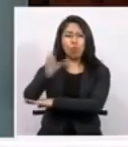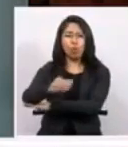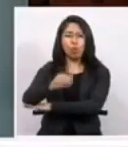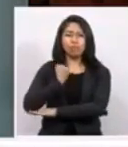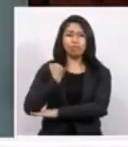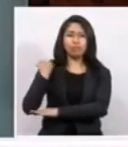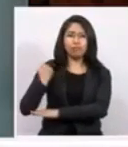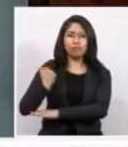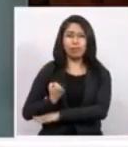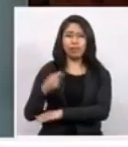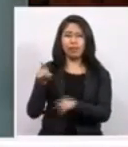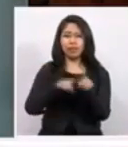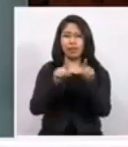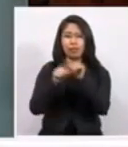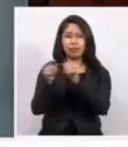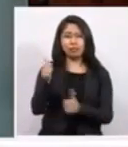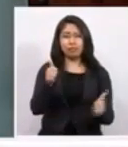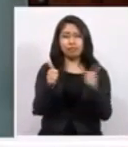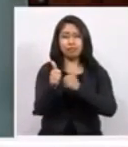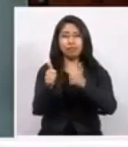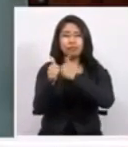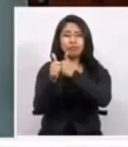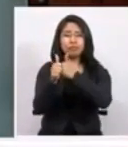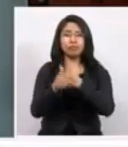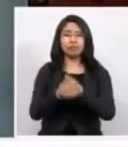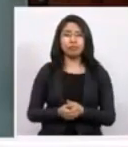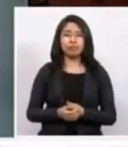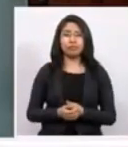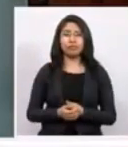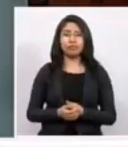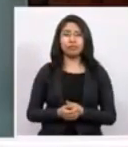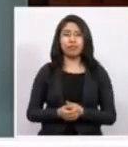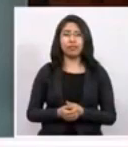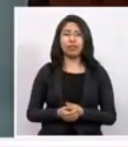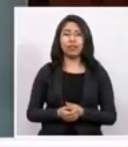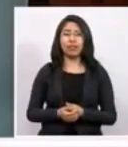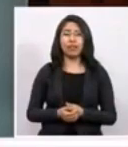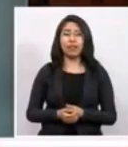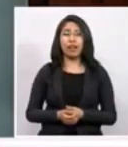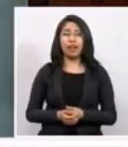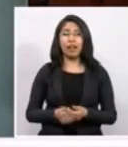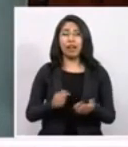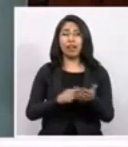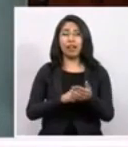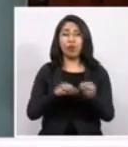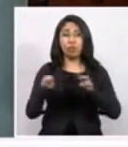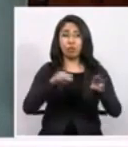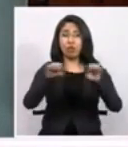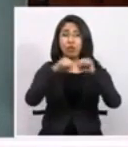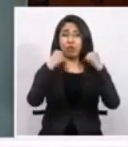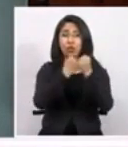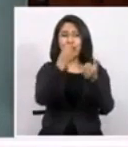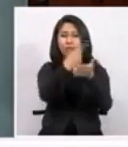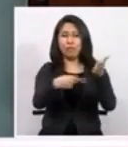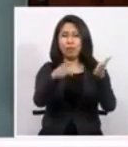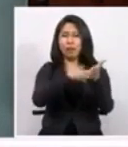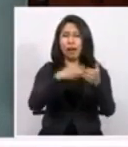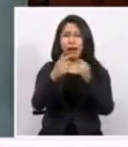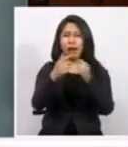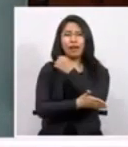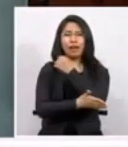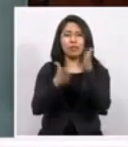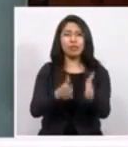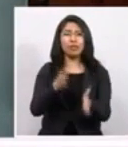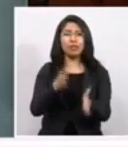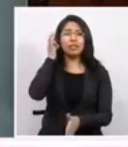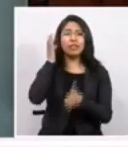criminalización y la persecución. Se estigmatizó a los movimientos sociales, a campesinos, indígenas